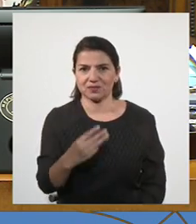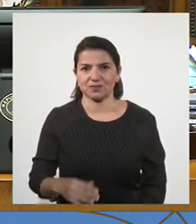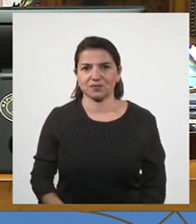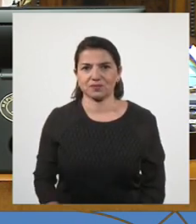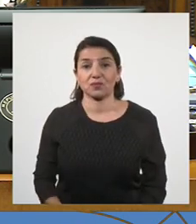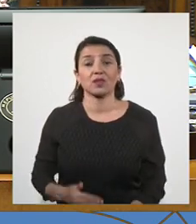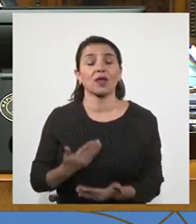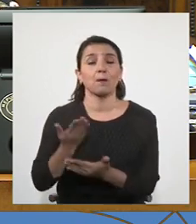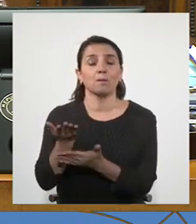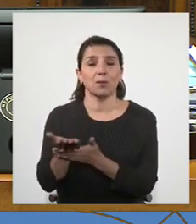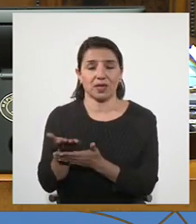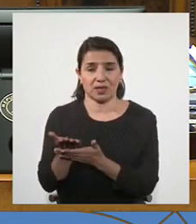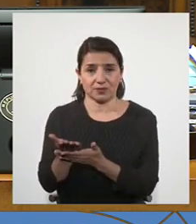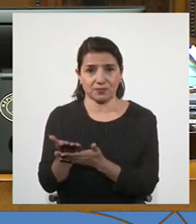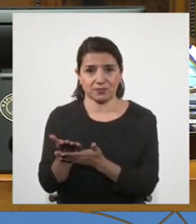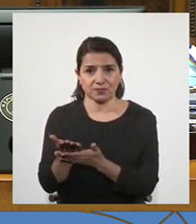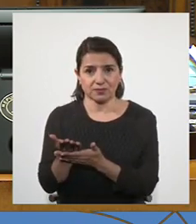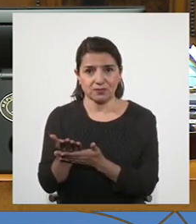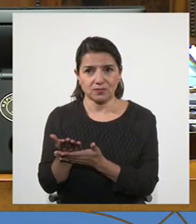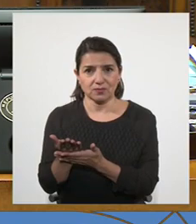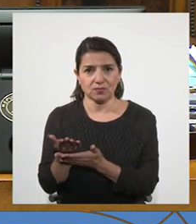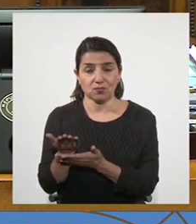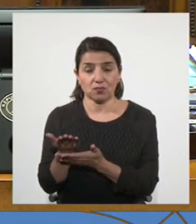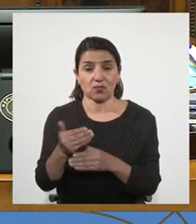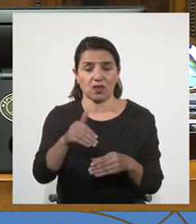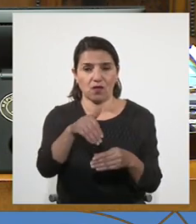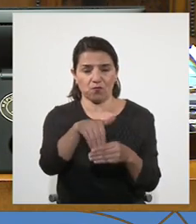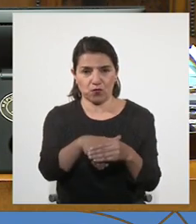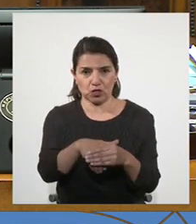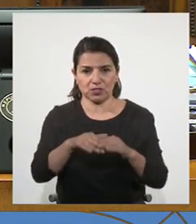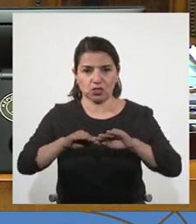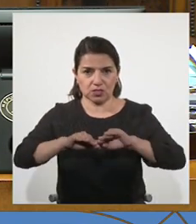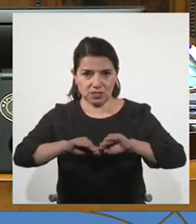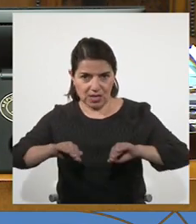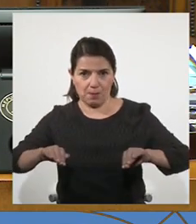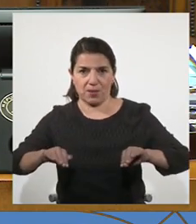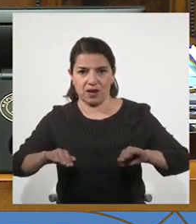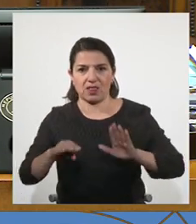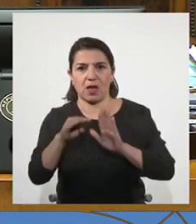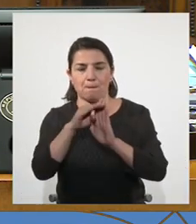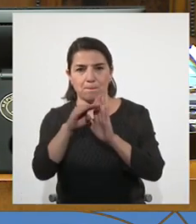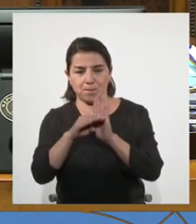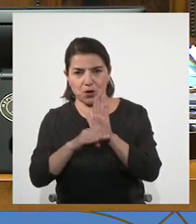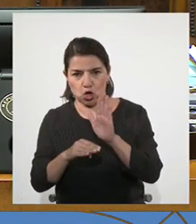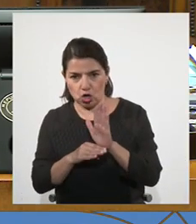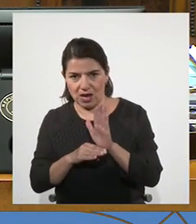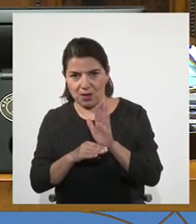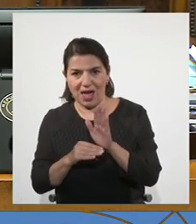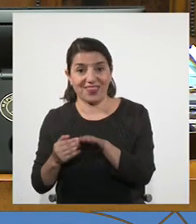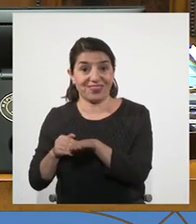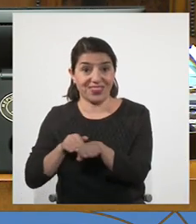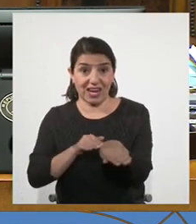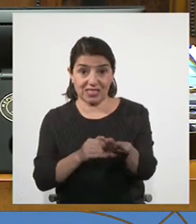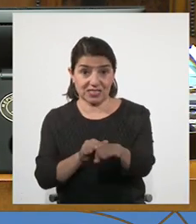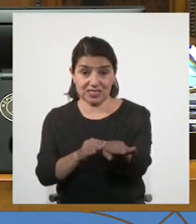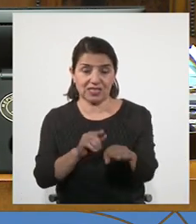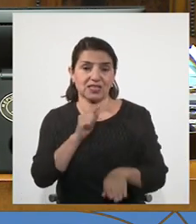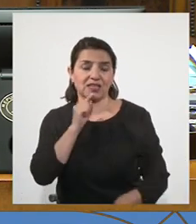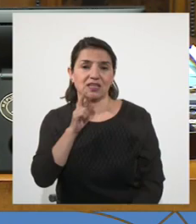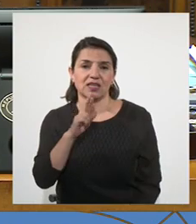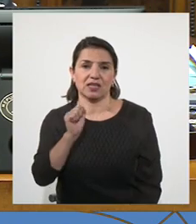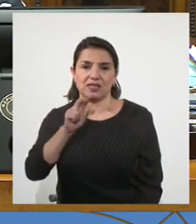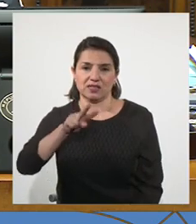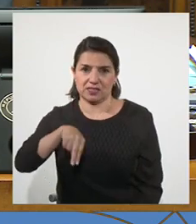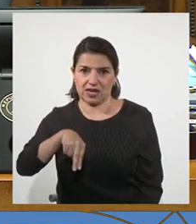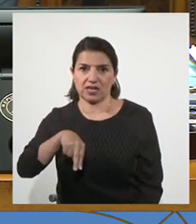Se solicita la votación separada del programa Transantiago, que se encuentra